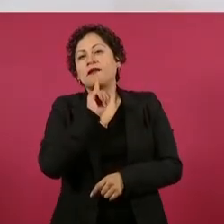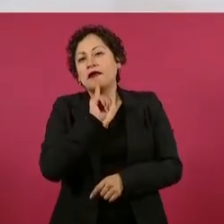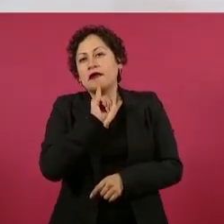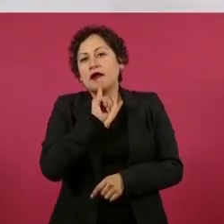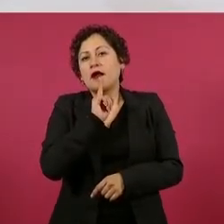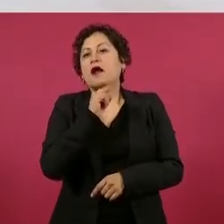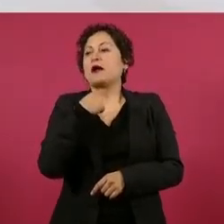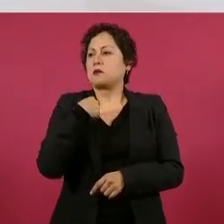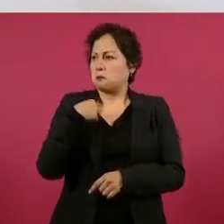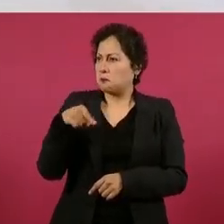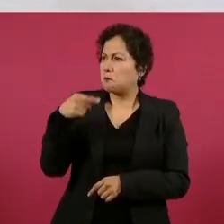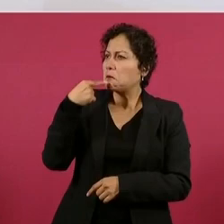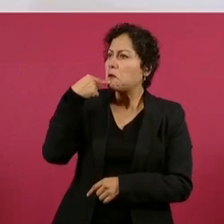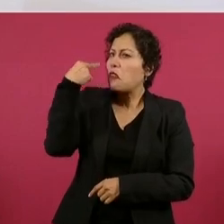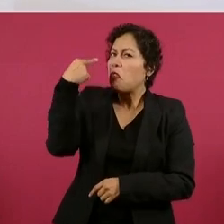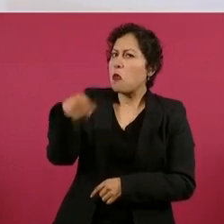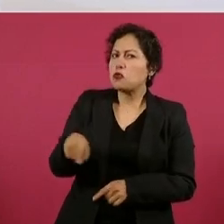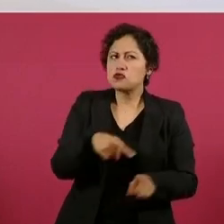porque no tiene pruebas,